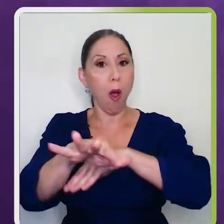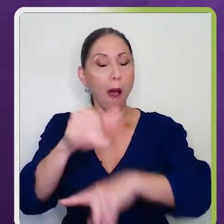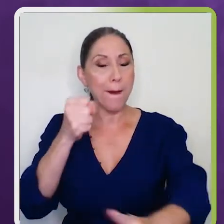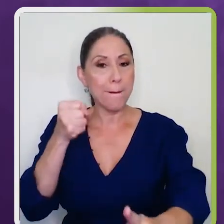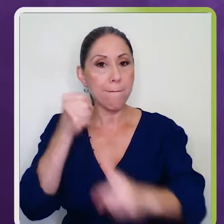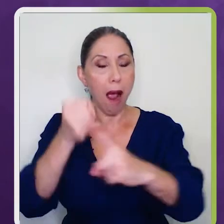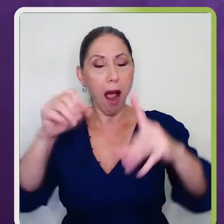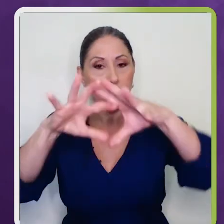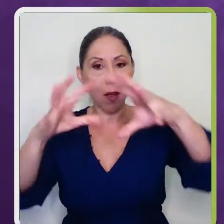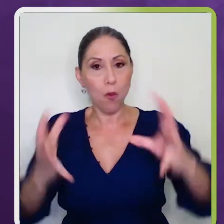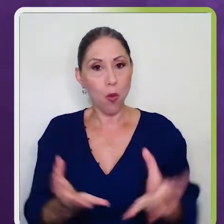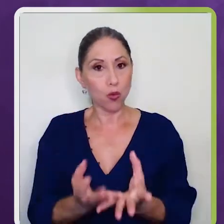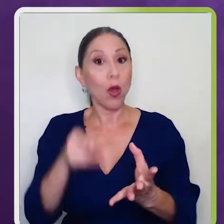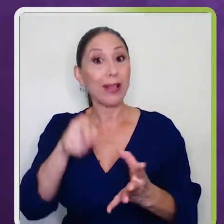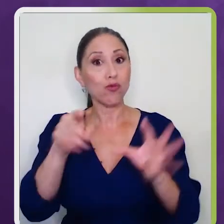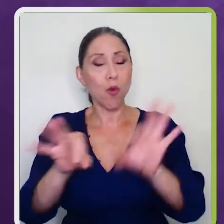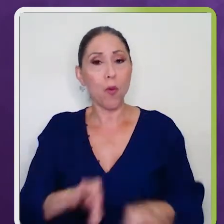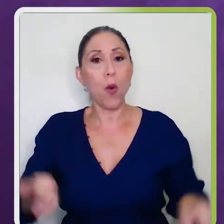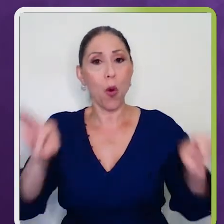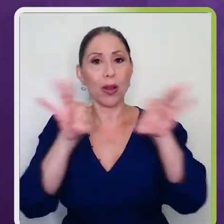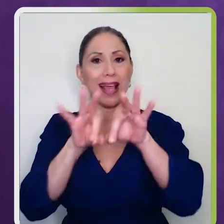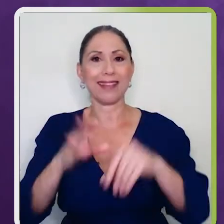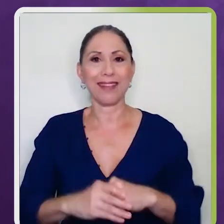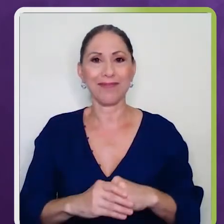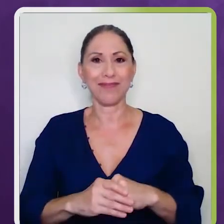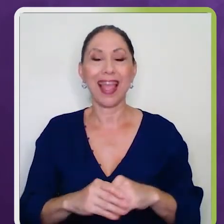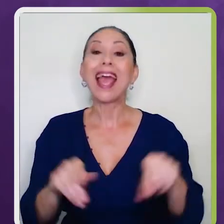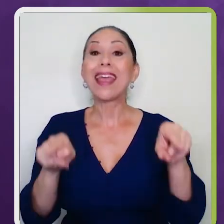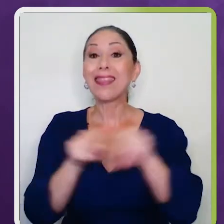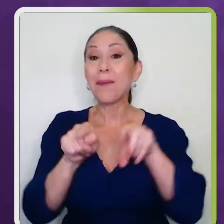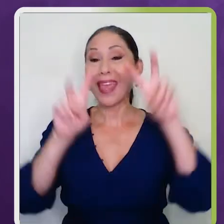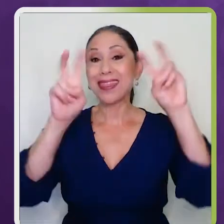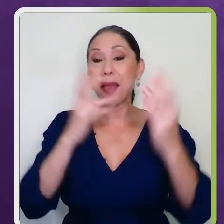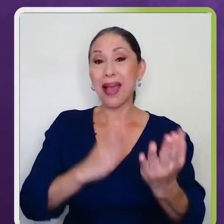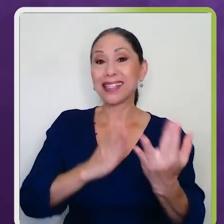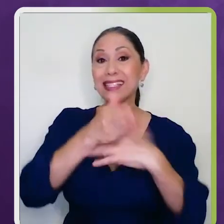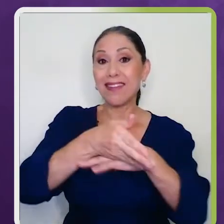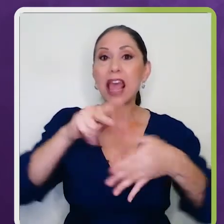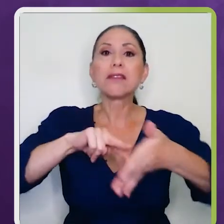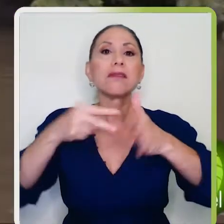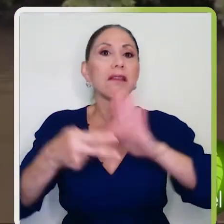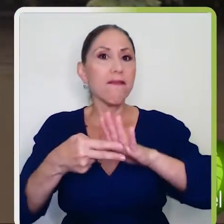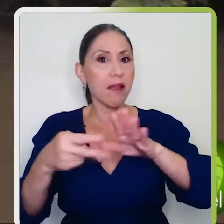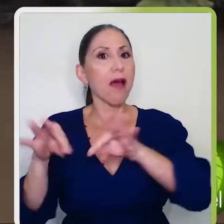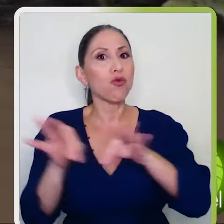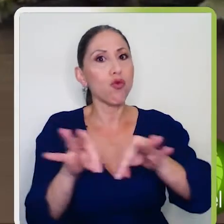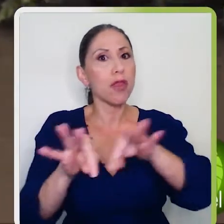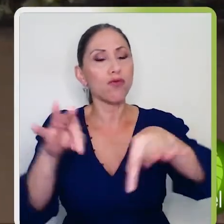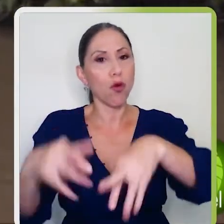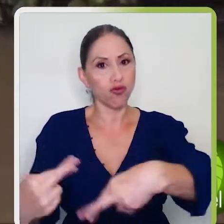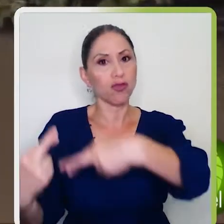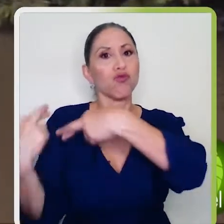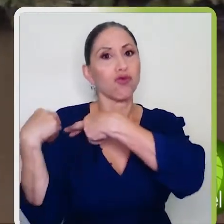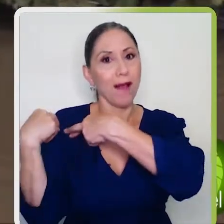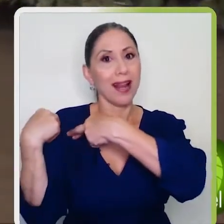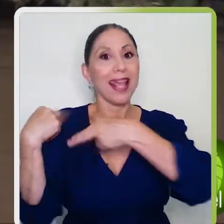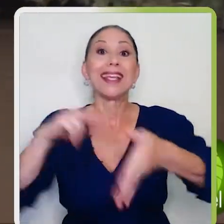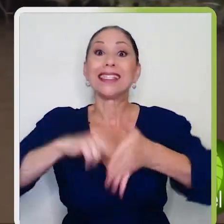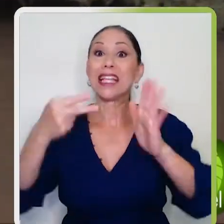importante. Número uno, porque accesibilidad también va asociado con turismo responsable, va asociado con